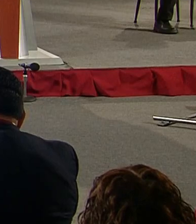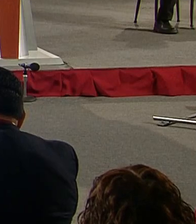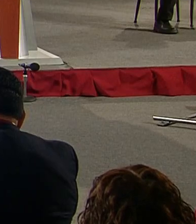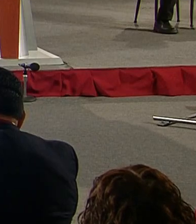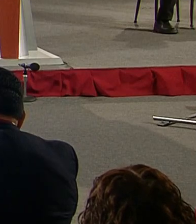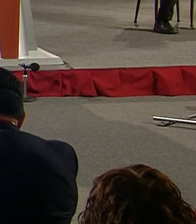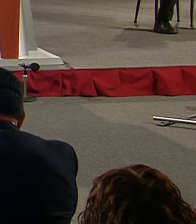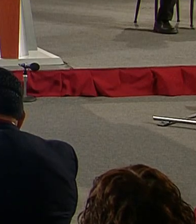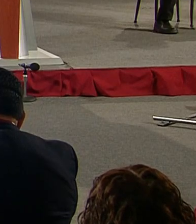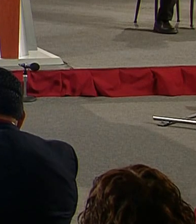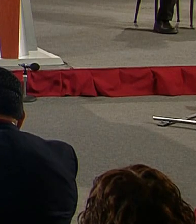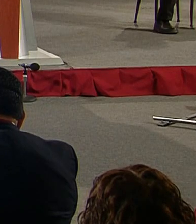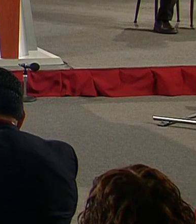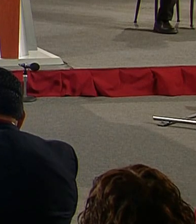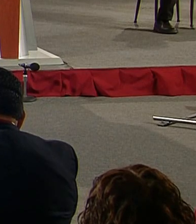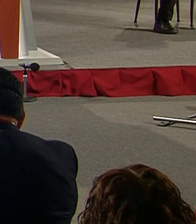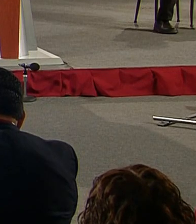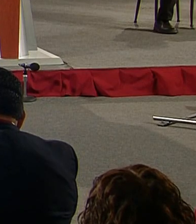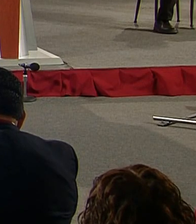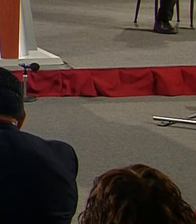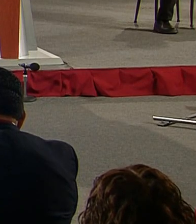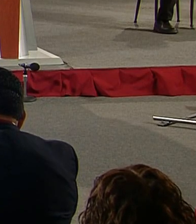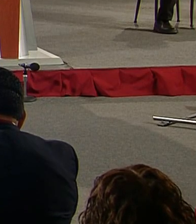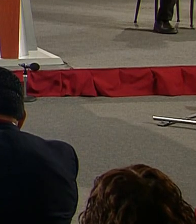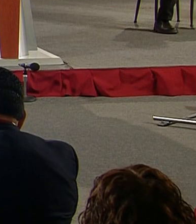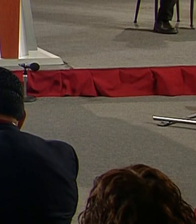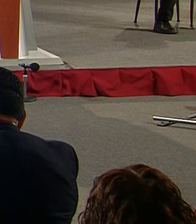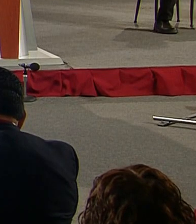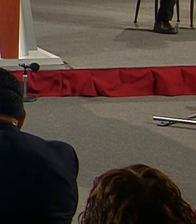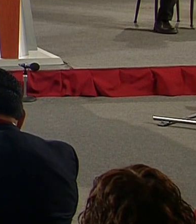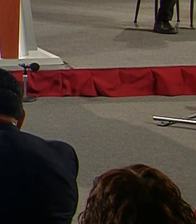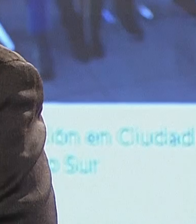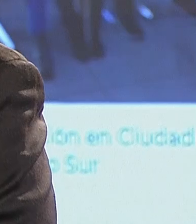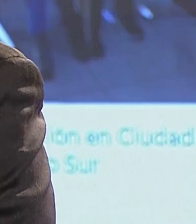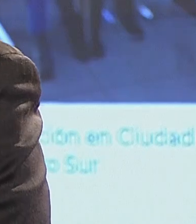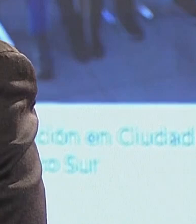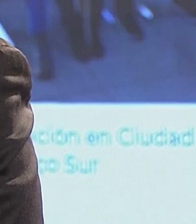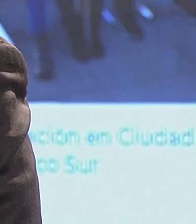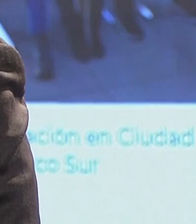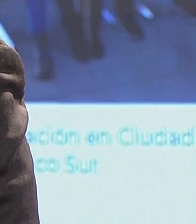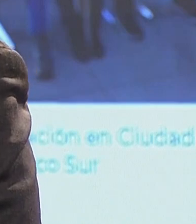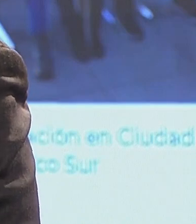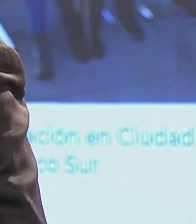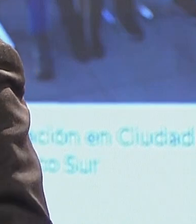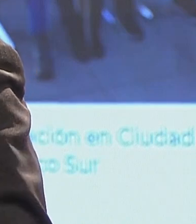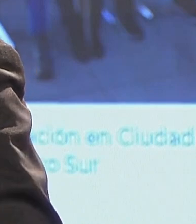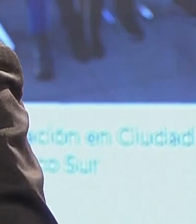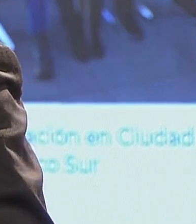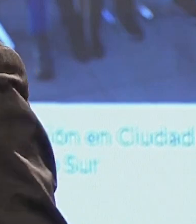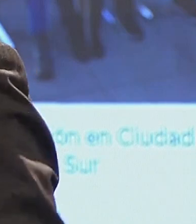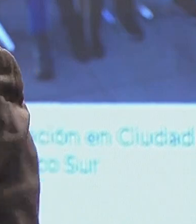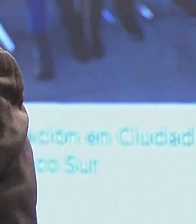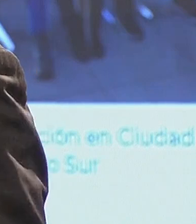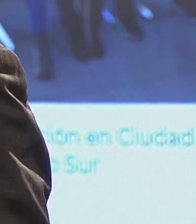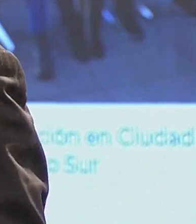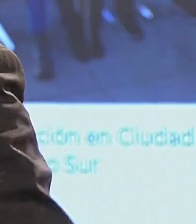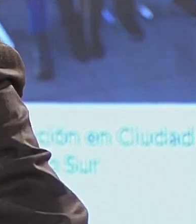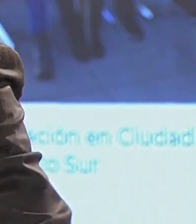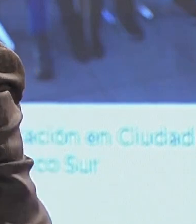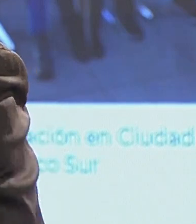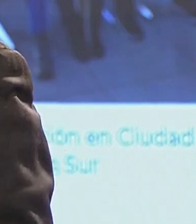contratados en esta primera ronda, vienen dos rondas más, por lo que buscamos es que el proceso